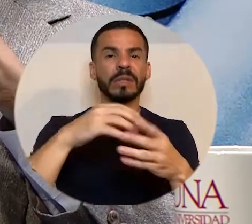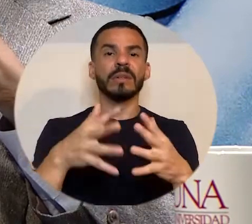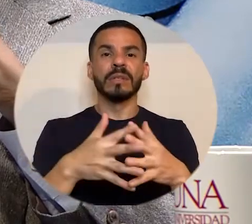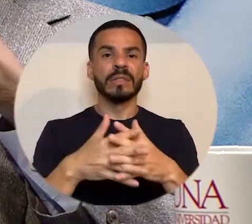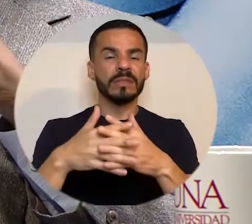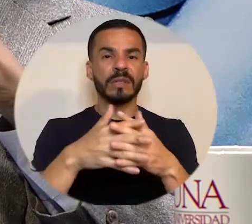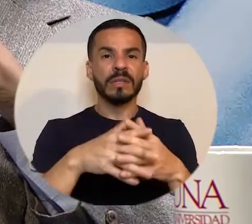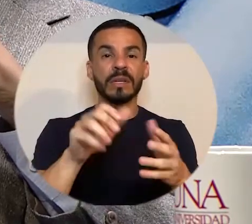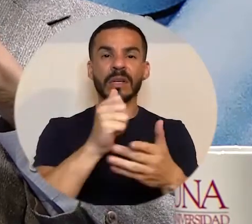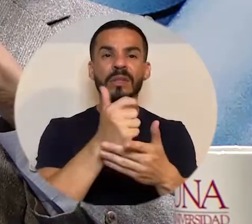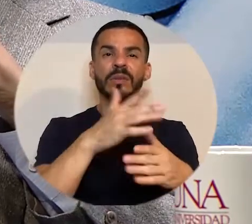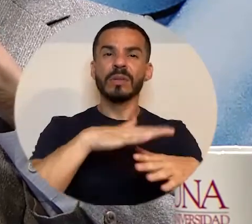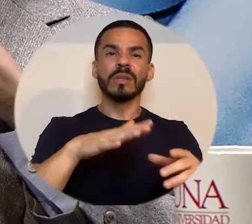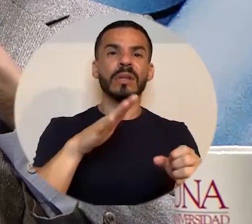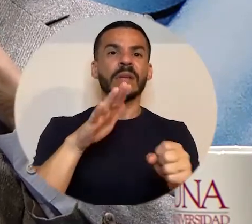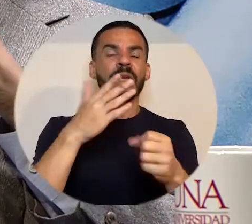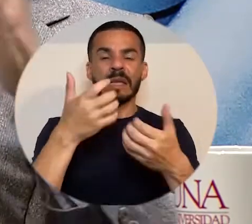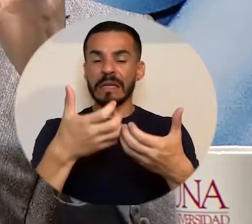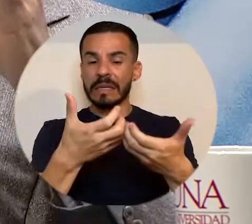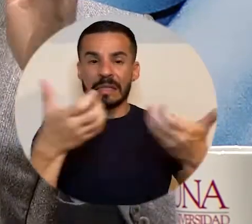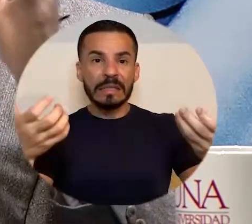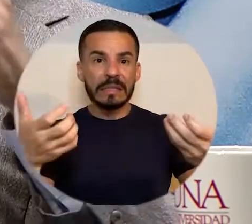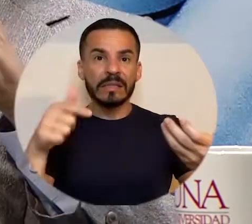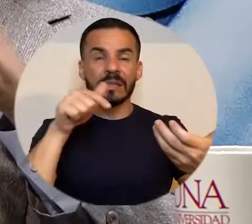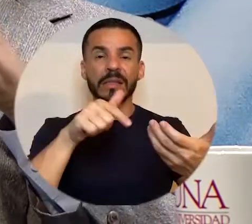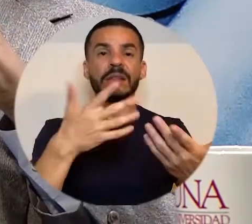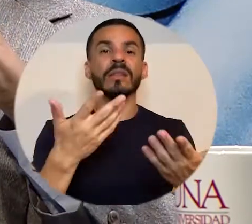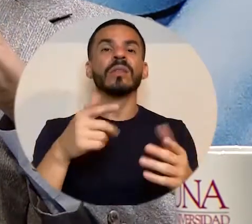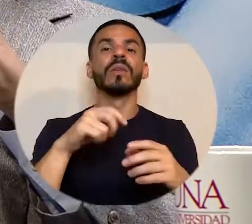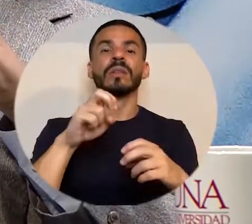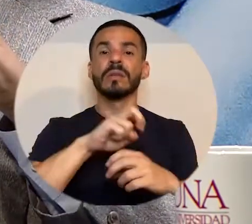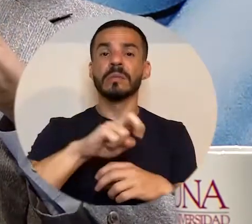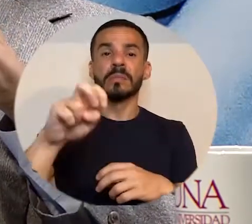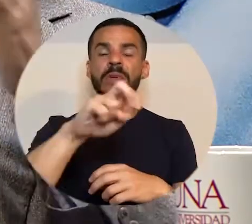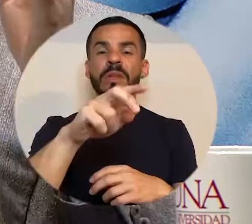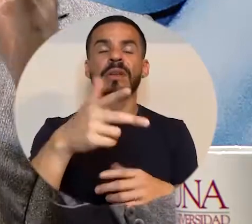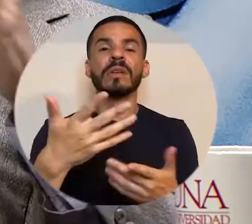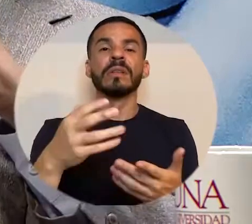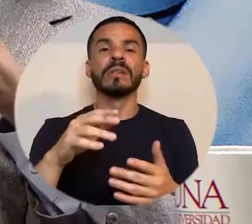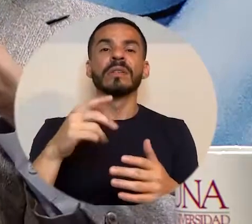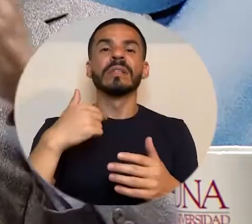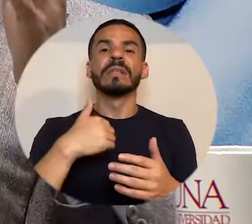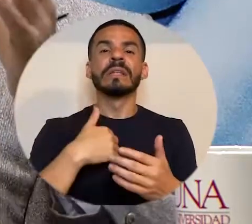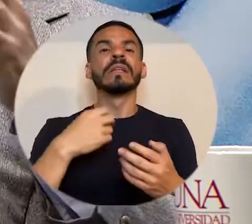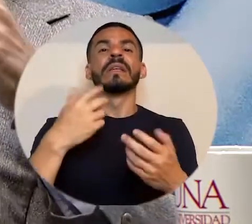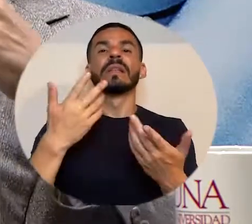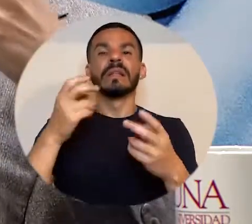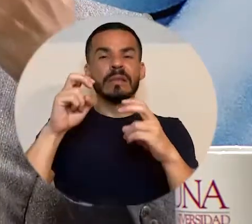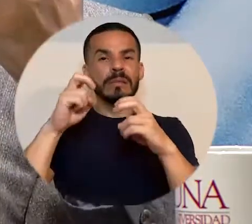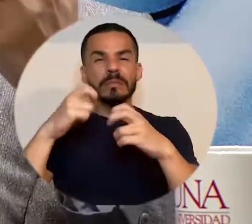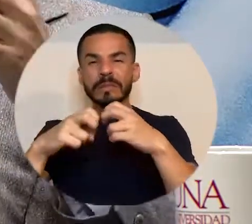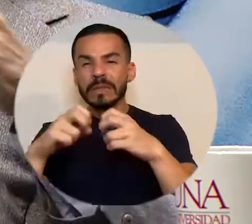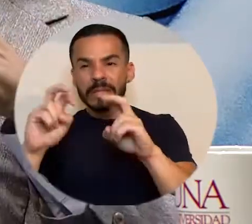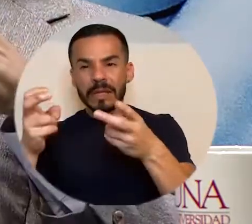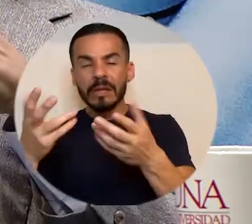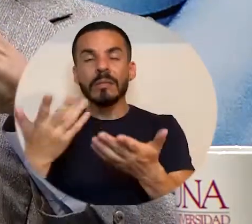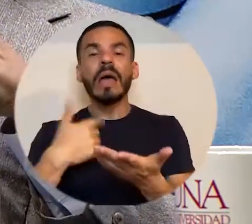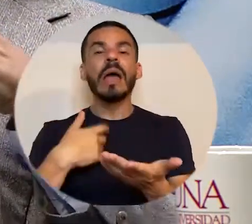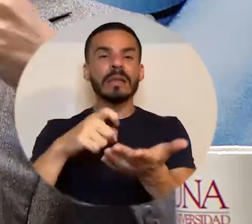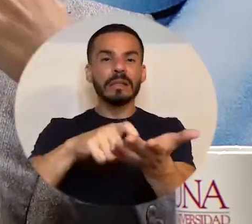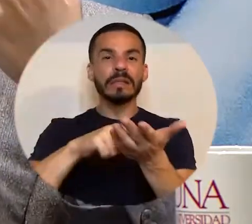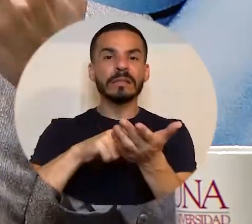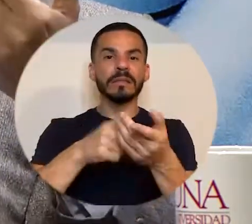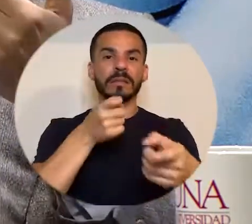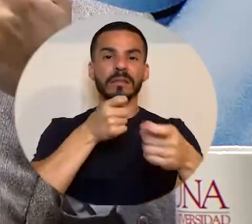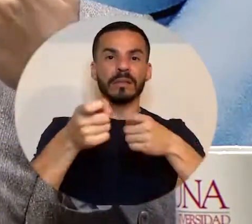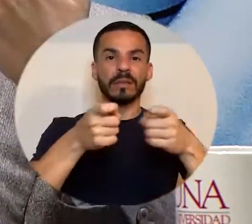interno en los Estados Unidos, que es una sociedad parchada, partida, y donde la migración se vuelve un tema en la medida que hay